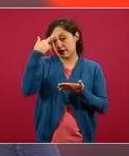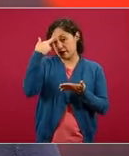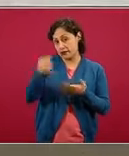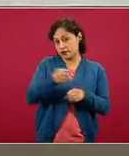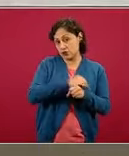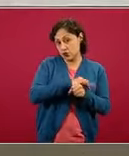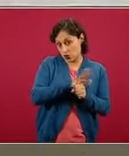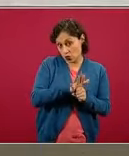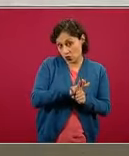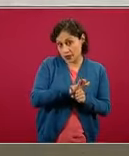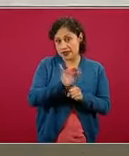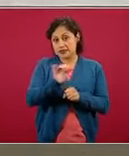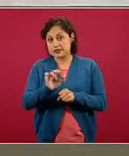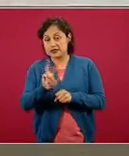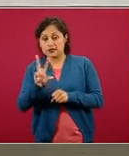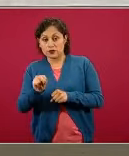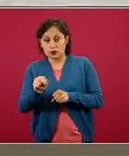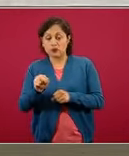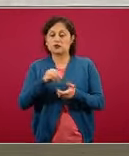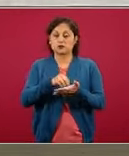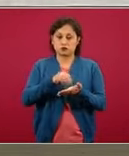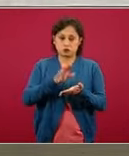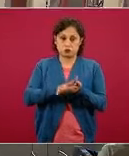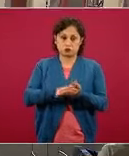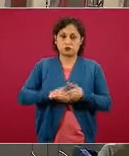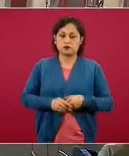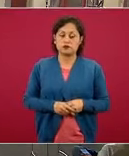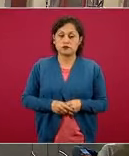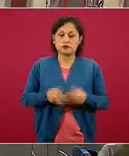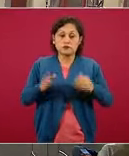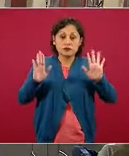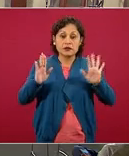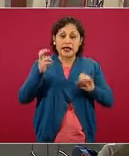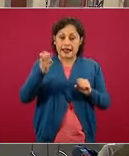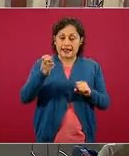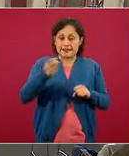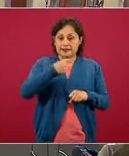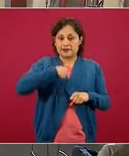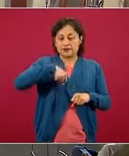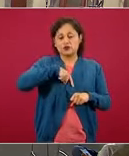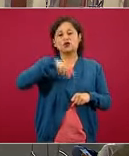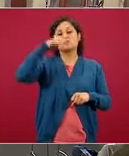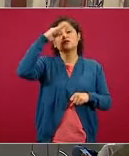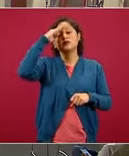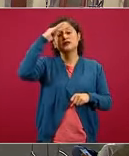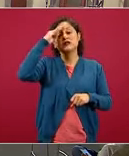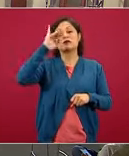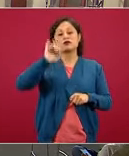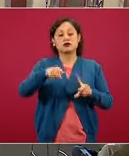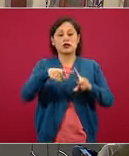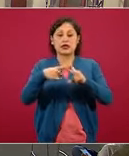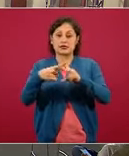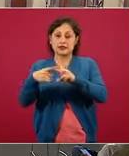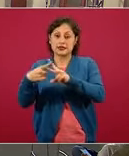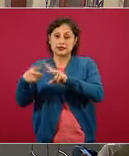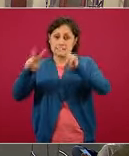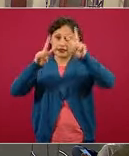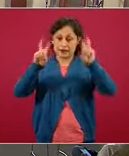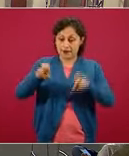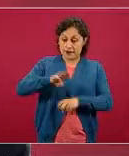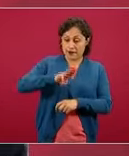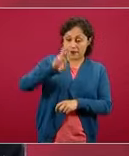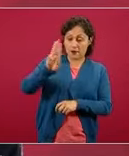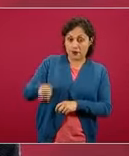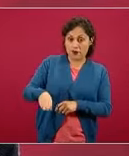de la presencia de COVID-19. Entonces, esa es una de las razones por la que también la estadística de la mortalidad